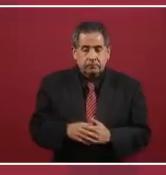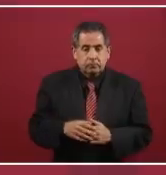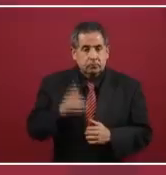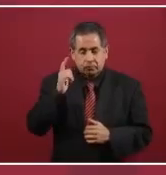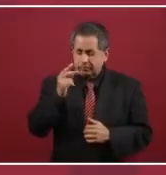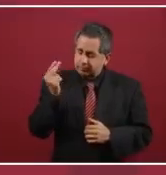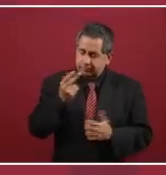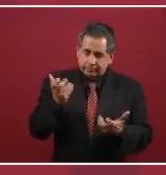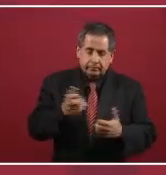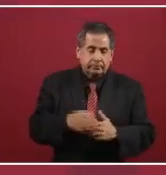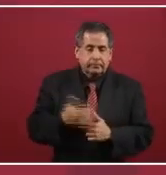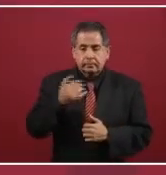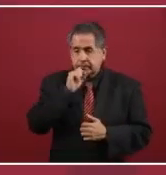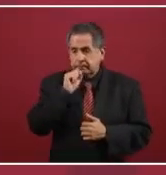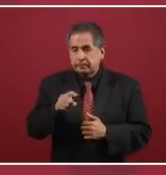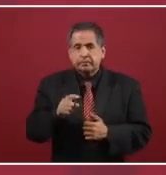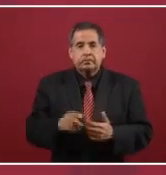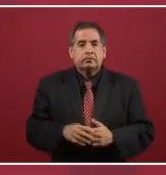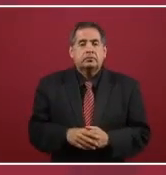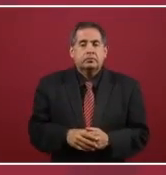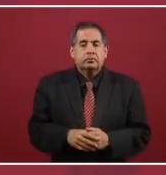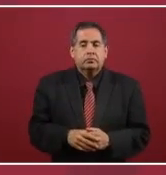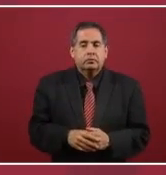estamos haciendo. Y también